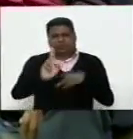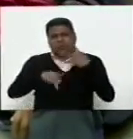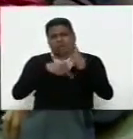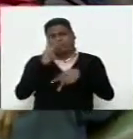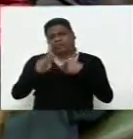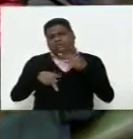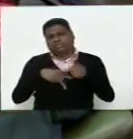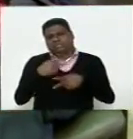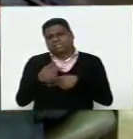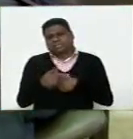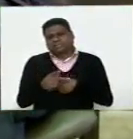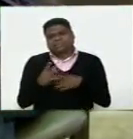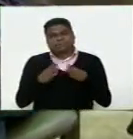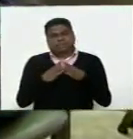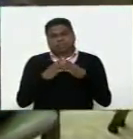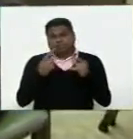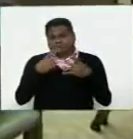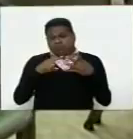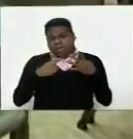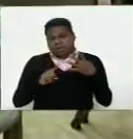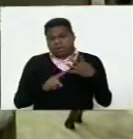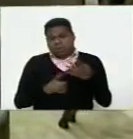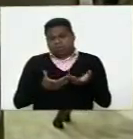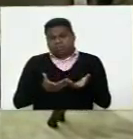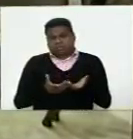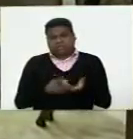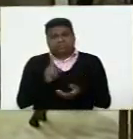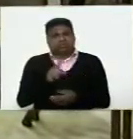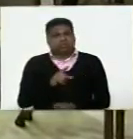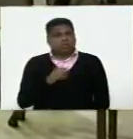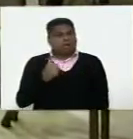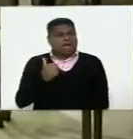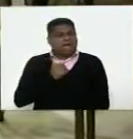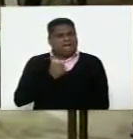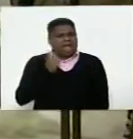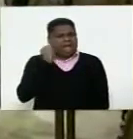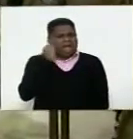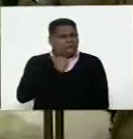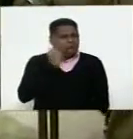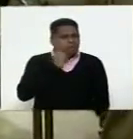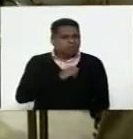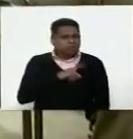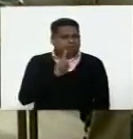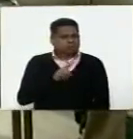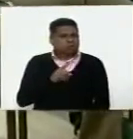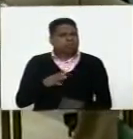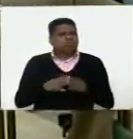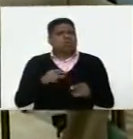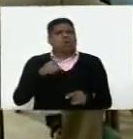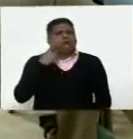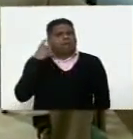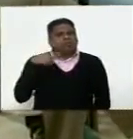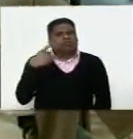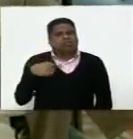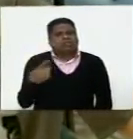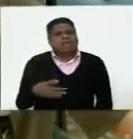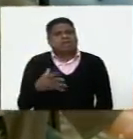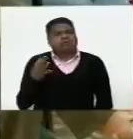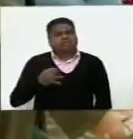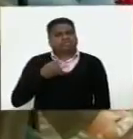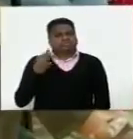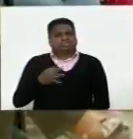procesos fisiológicos y no usarse de forma excesiva, rutinaria, innecesaria